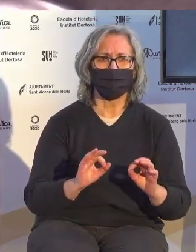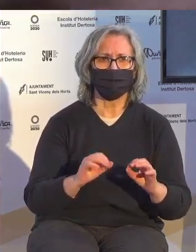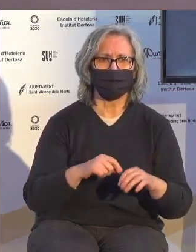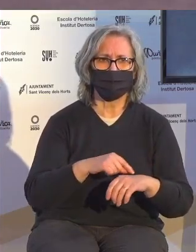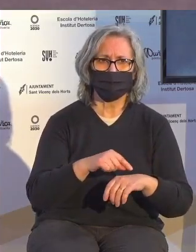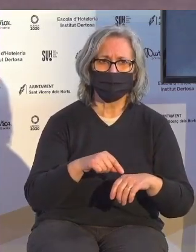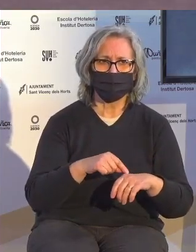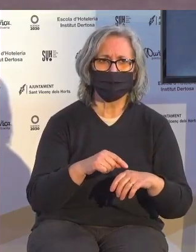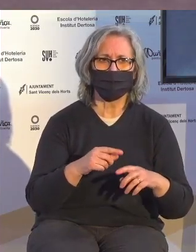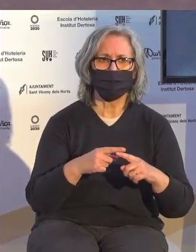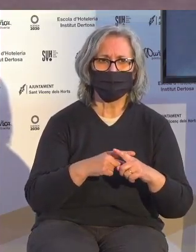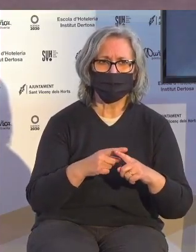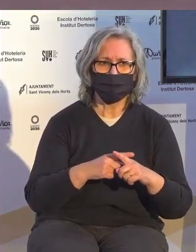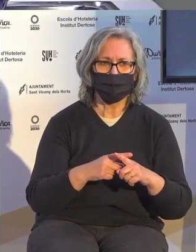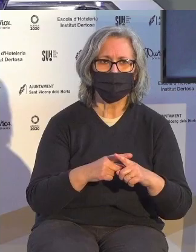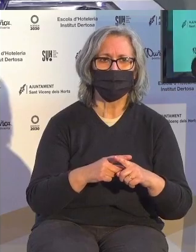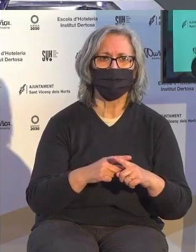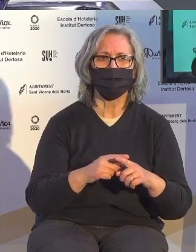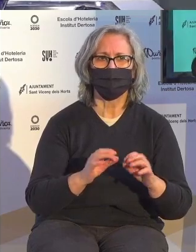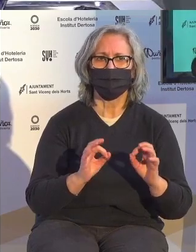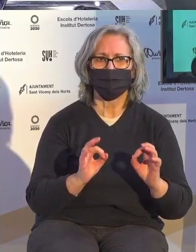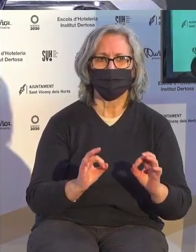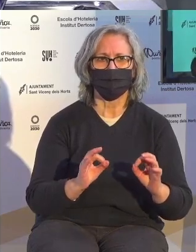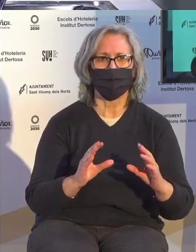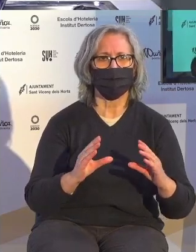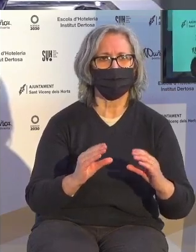voy a hacer un poquito más